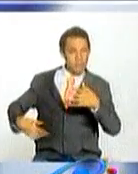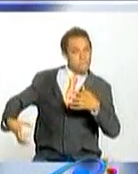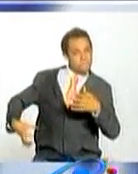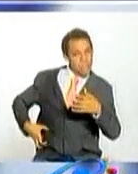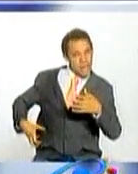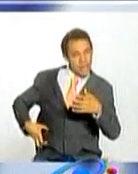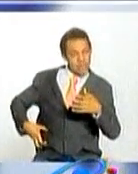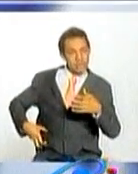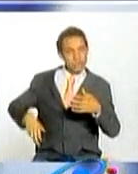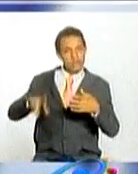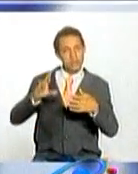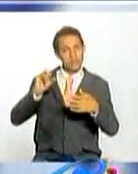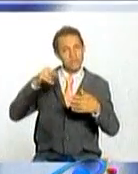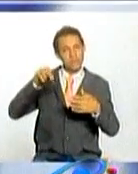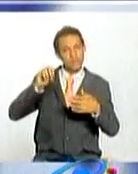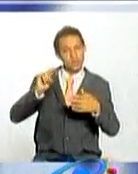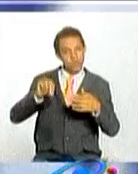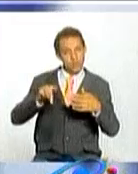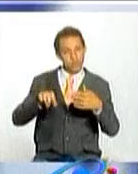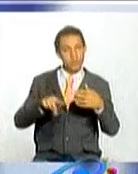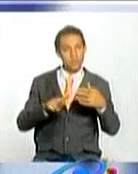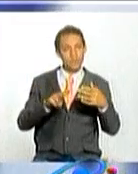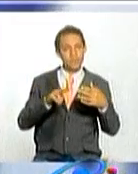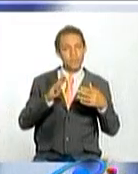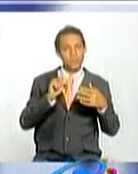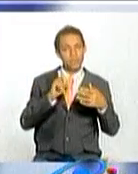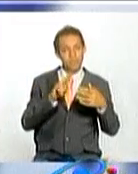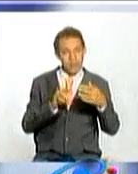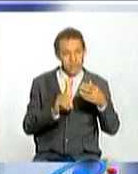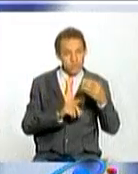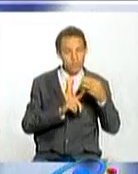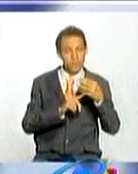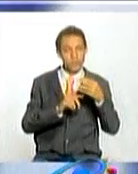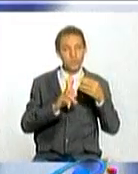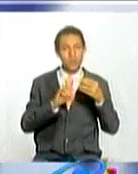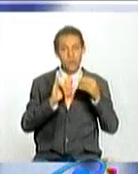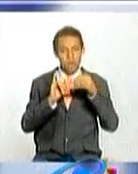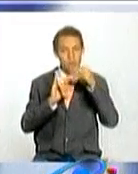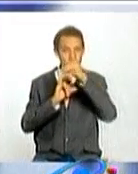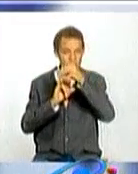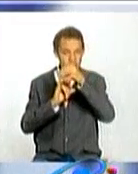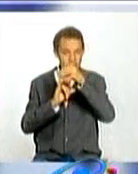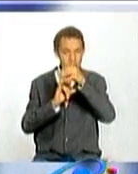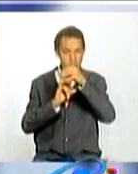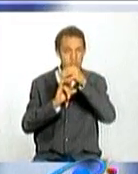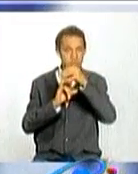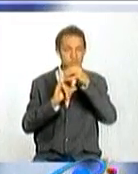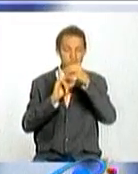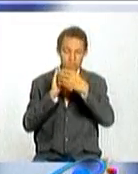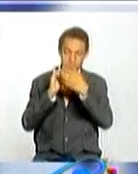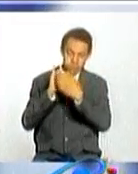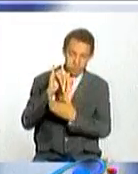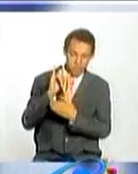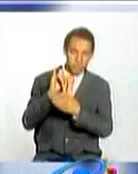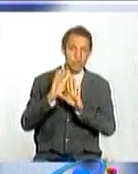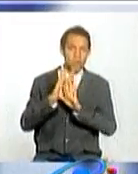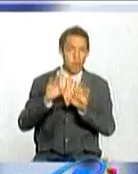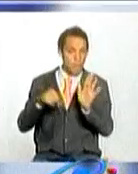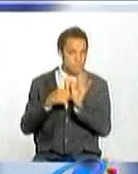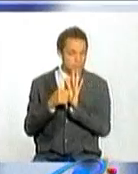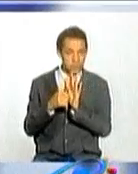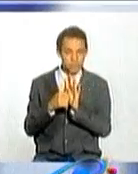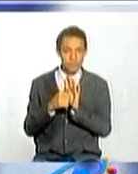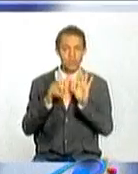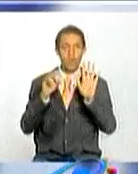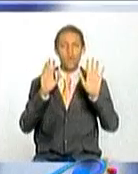páncreas, riñones, vaso, ovarios y útero. Son 11